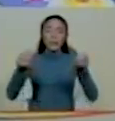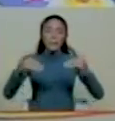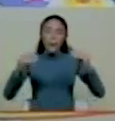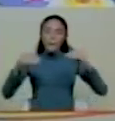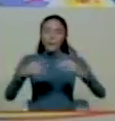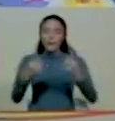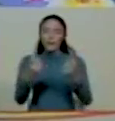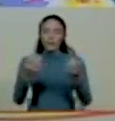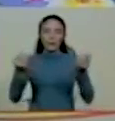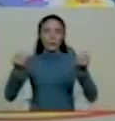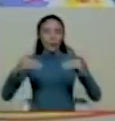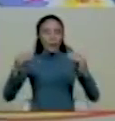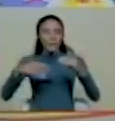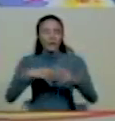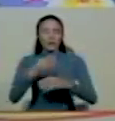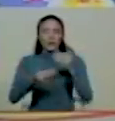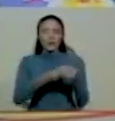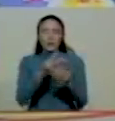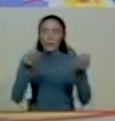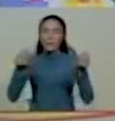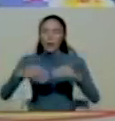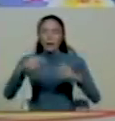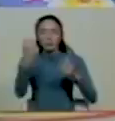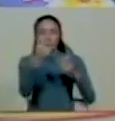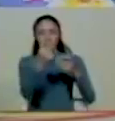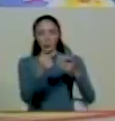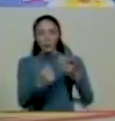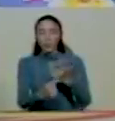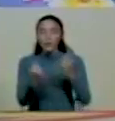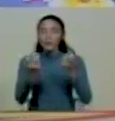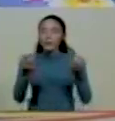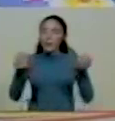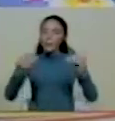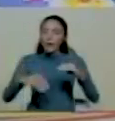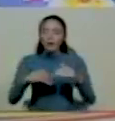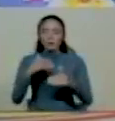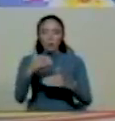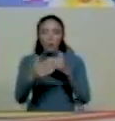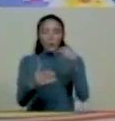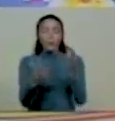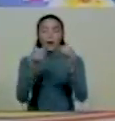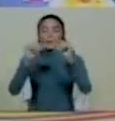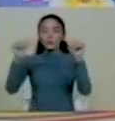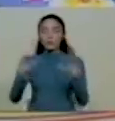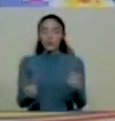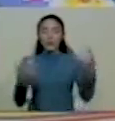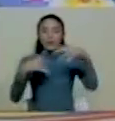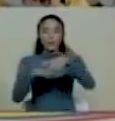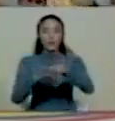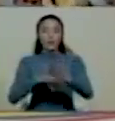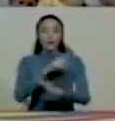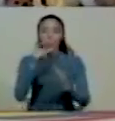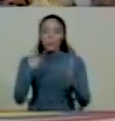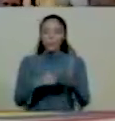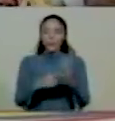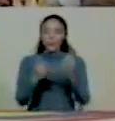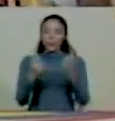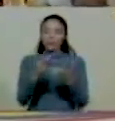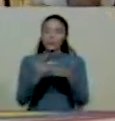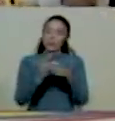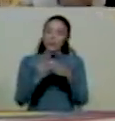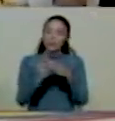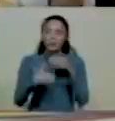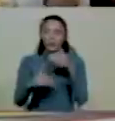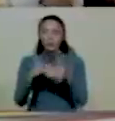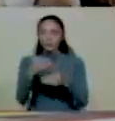hacer. Muchas cosas que faltan por hacer para tener un sistema integrado,